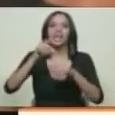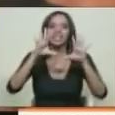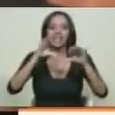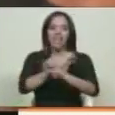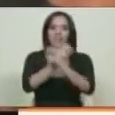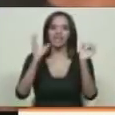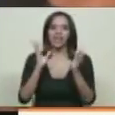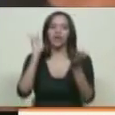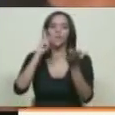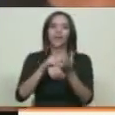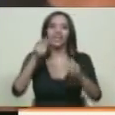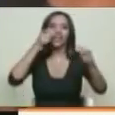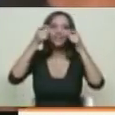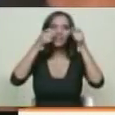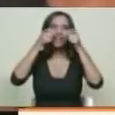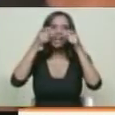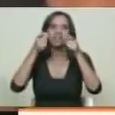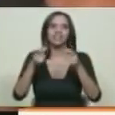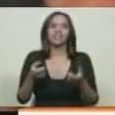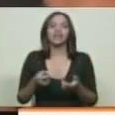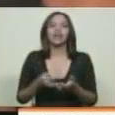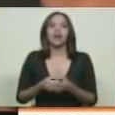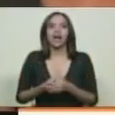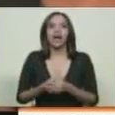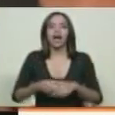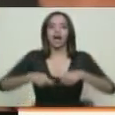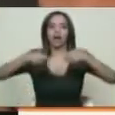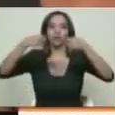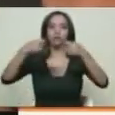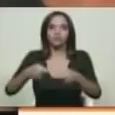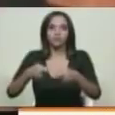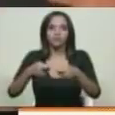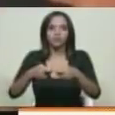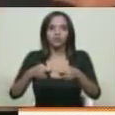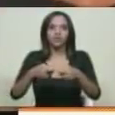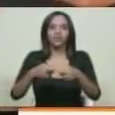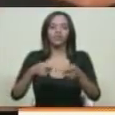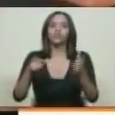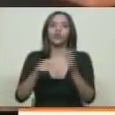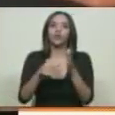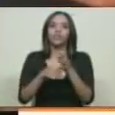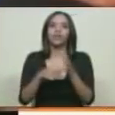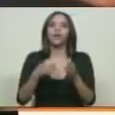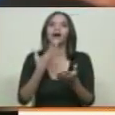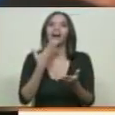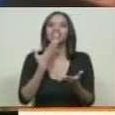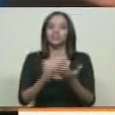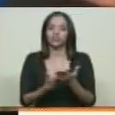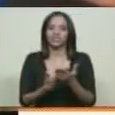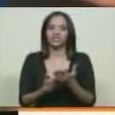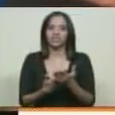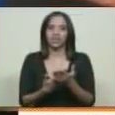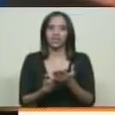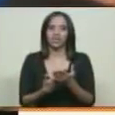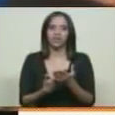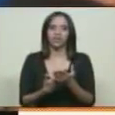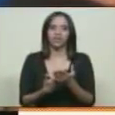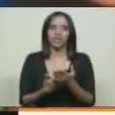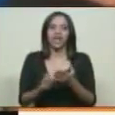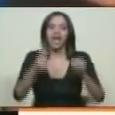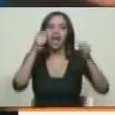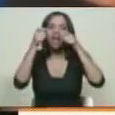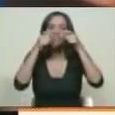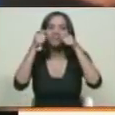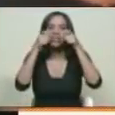la Fiscalía General de la República a colocar un recurso donde vamos a solicitar al Fiscal General